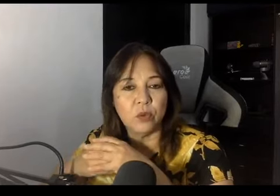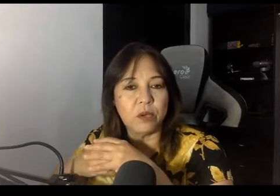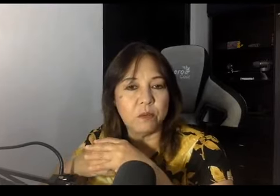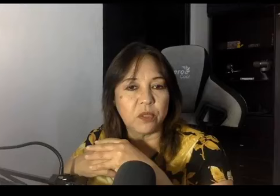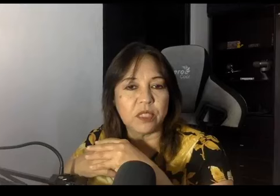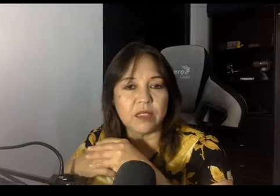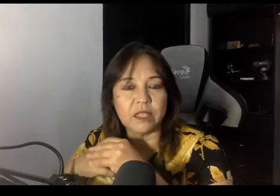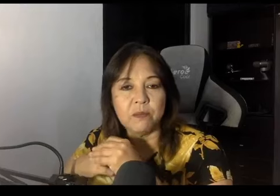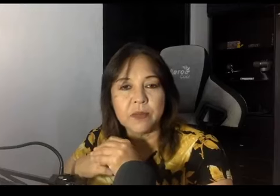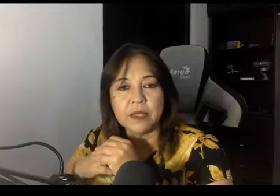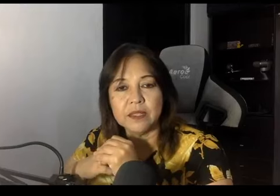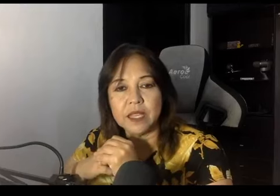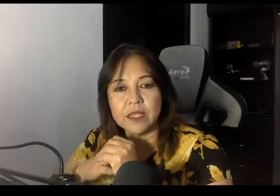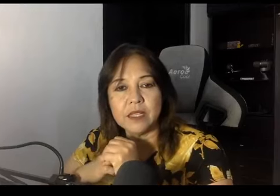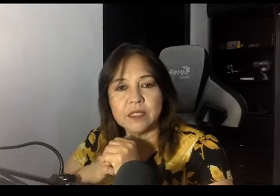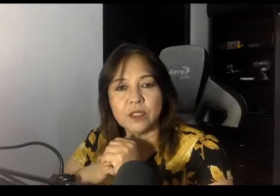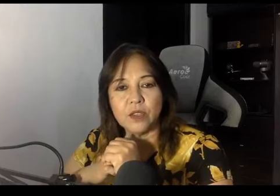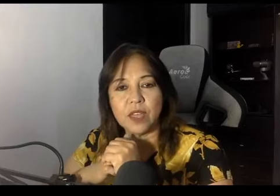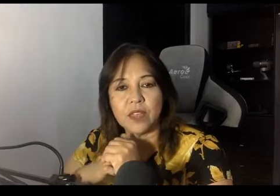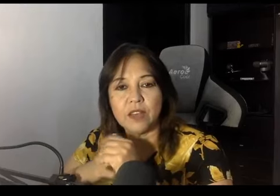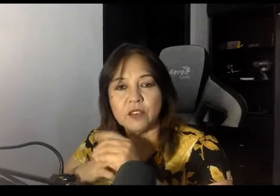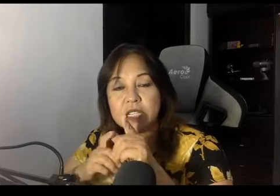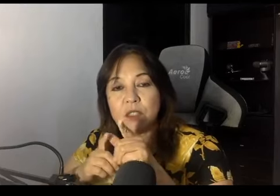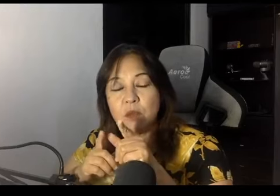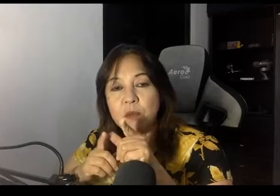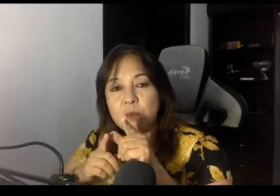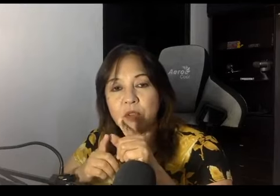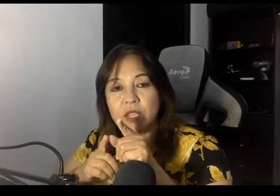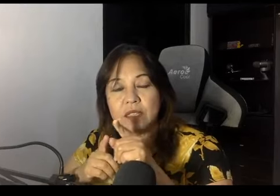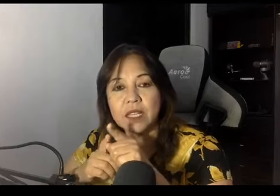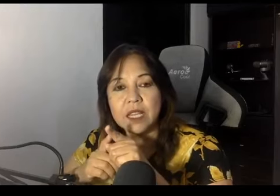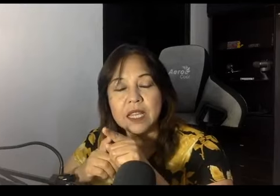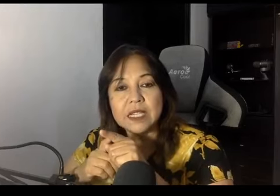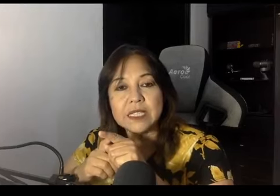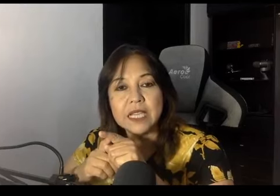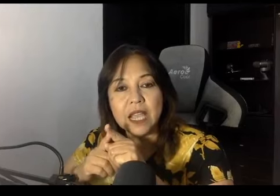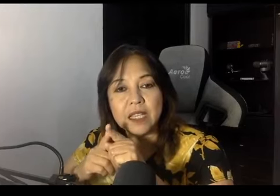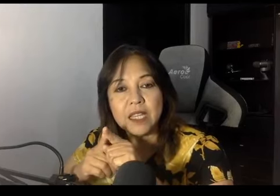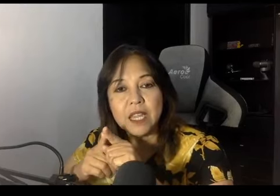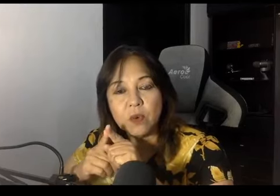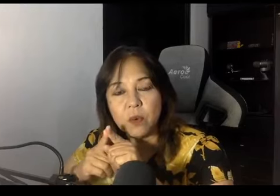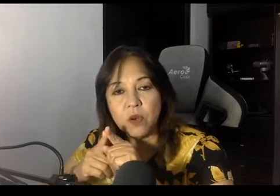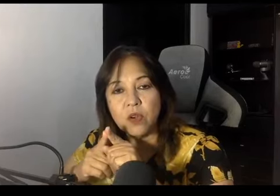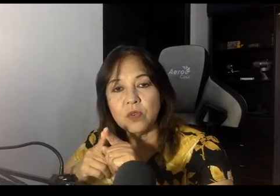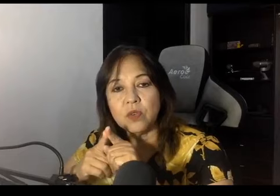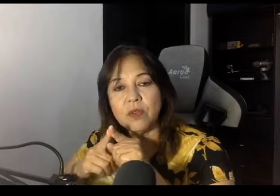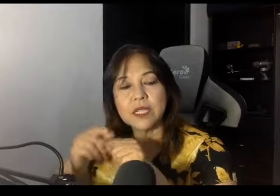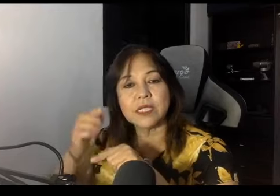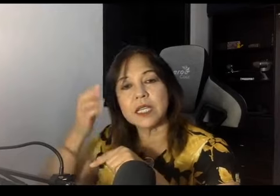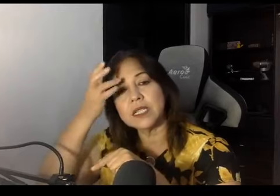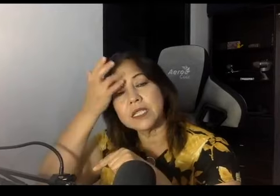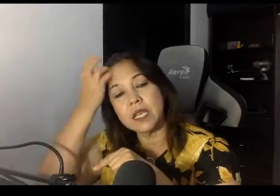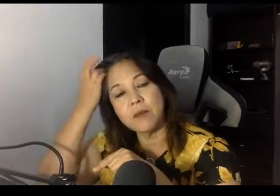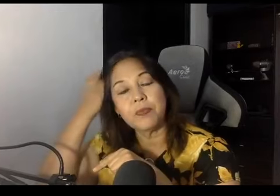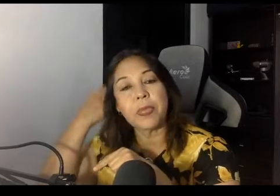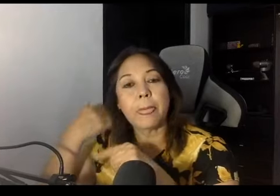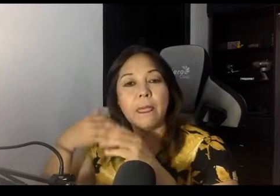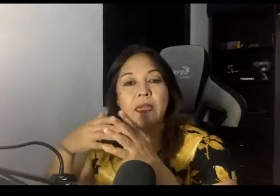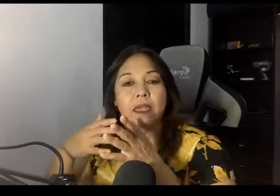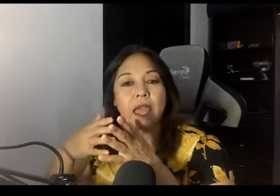un número importante de ciudadanos. Y esto es muy importante, si aquí en Nuevo León, una vez que